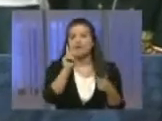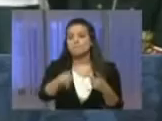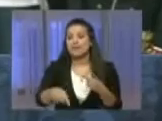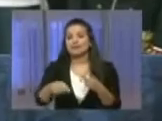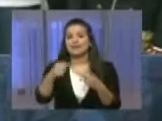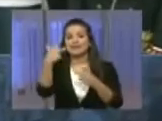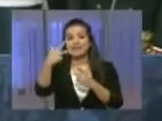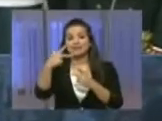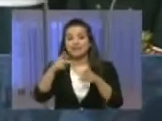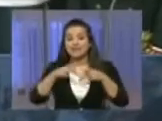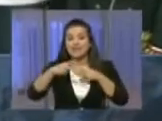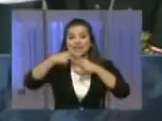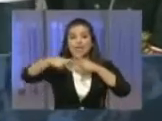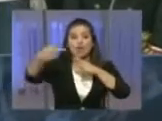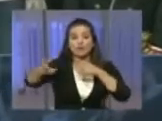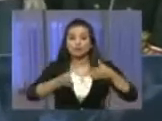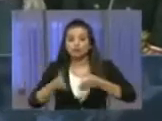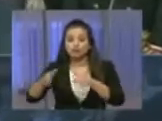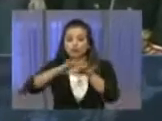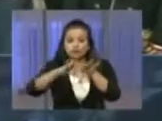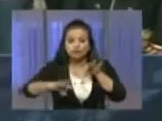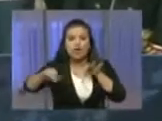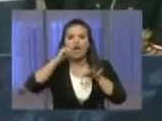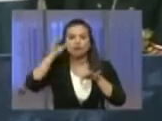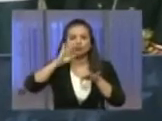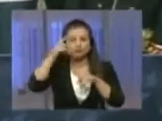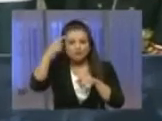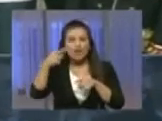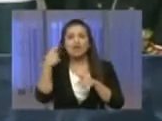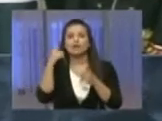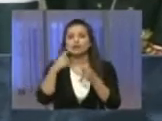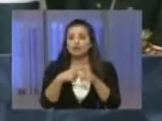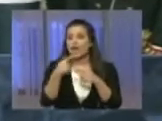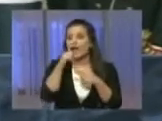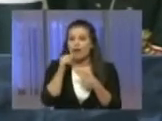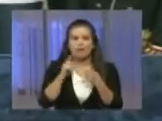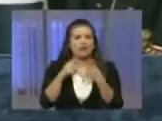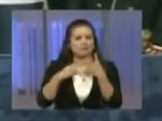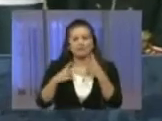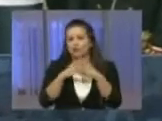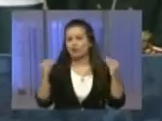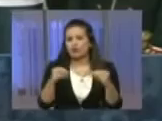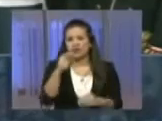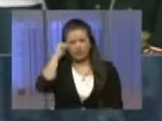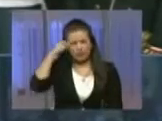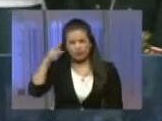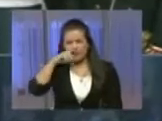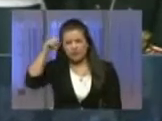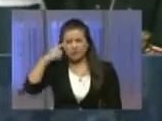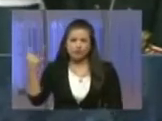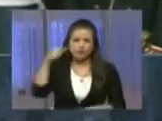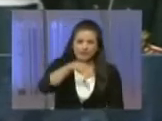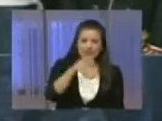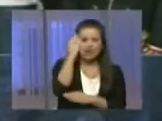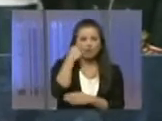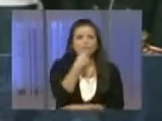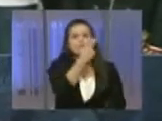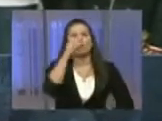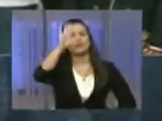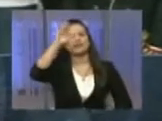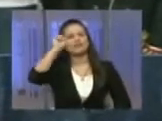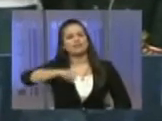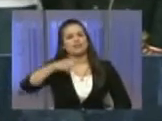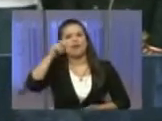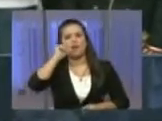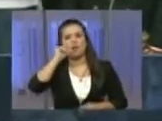de tubería para las cloacas de manera que es el agua Acuérdese que usted vino aquí usted le aportó a Nao para el agua presidente se acuerda que comimos en la